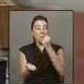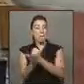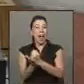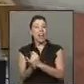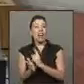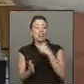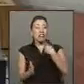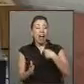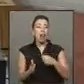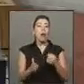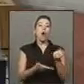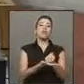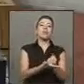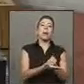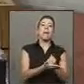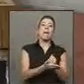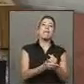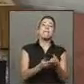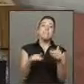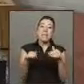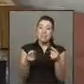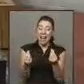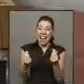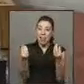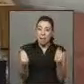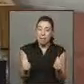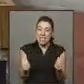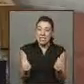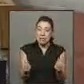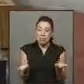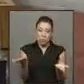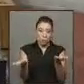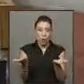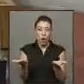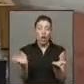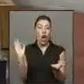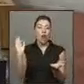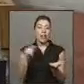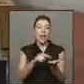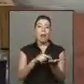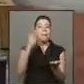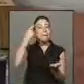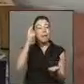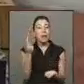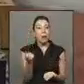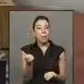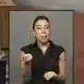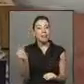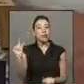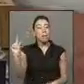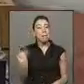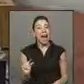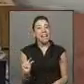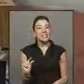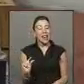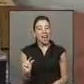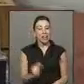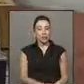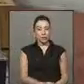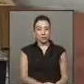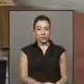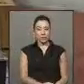a medicamentos de igual calidad y eficacia terapéutica que el original, pero a mucho menor precio.